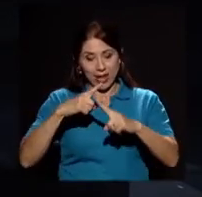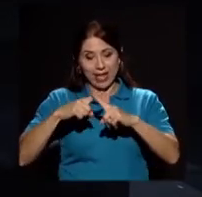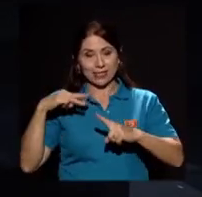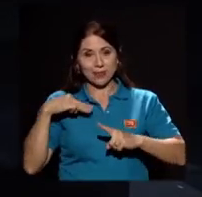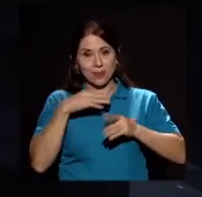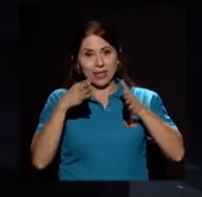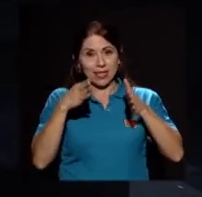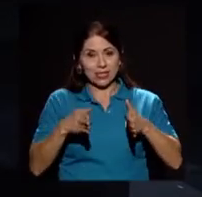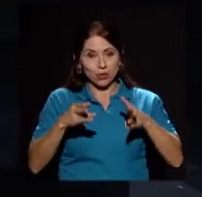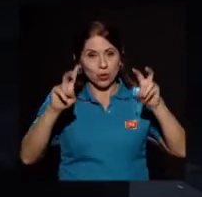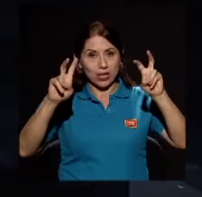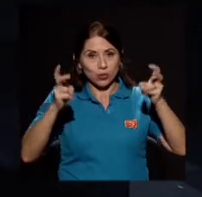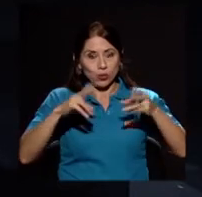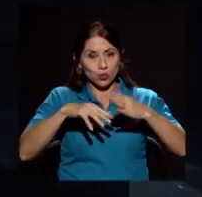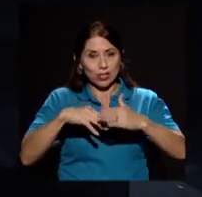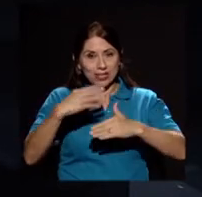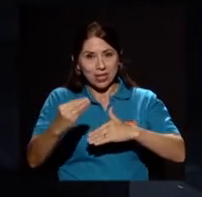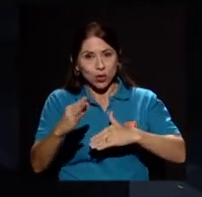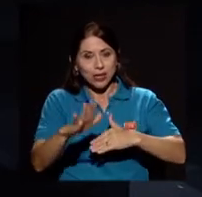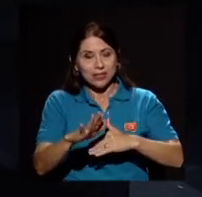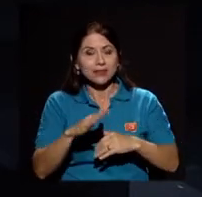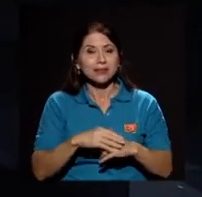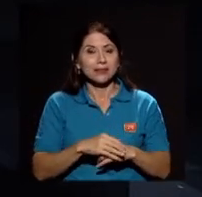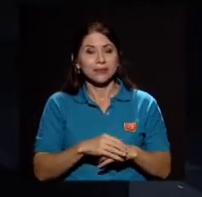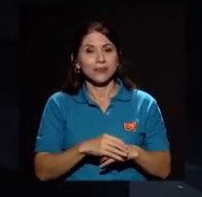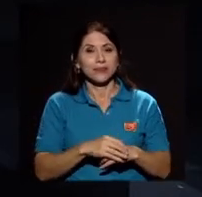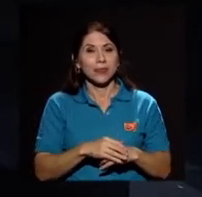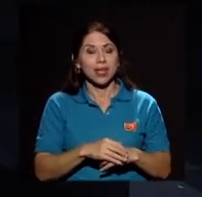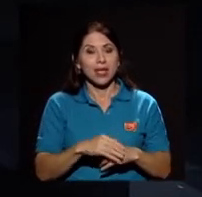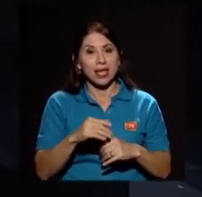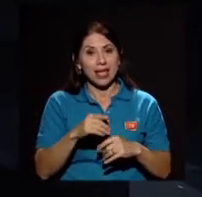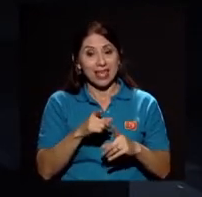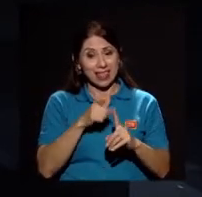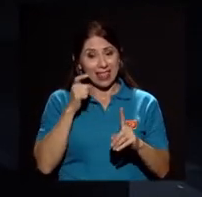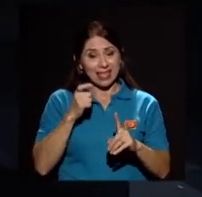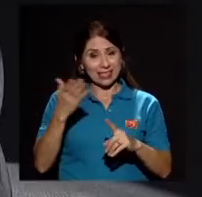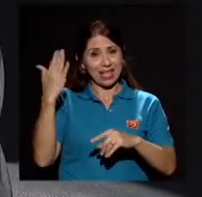asuntos exteriores y desde esta época